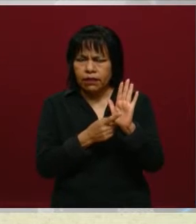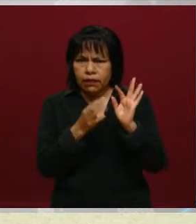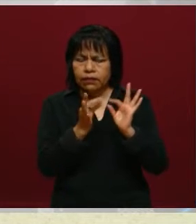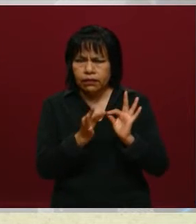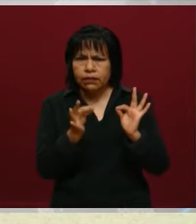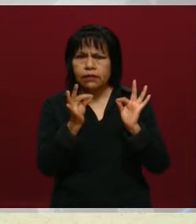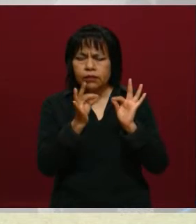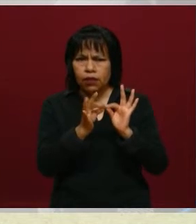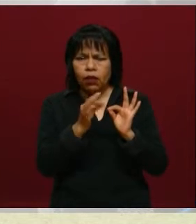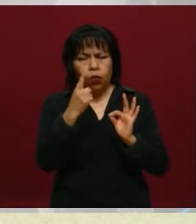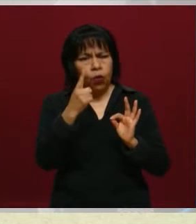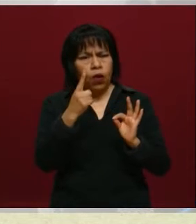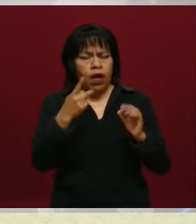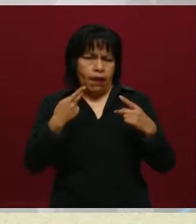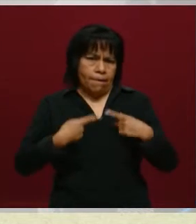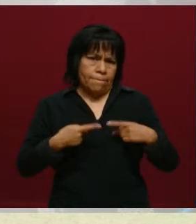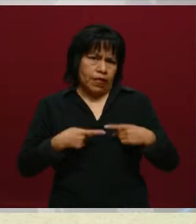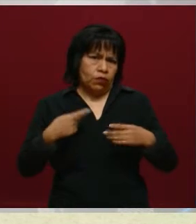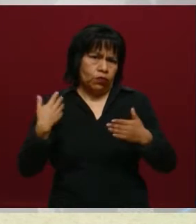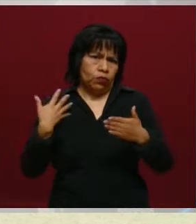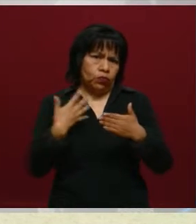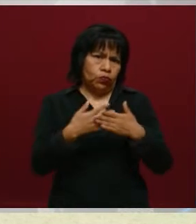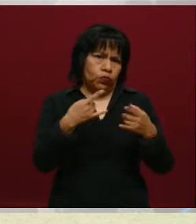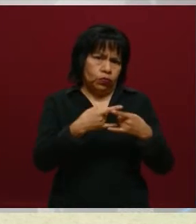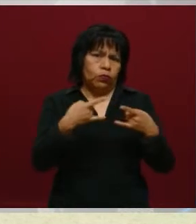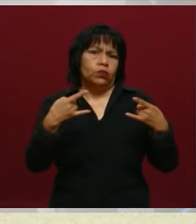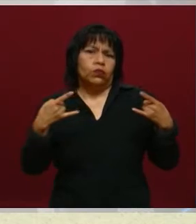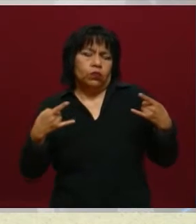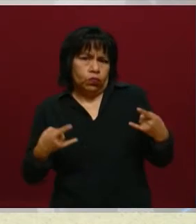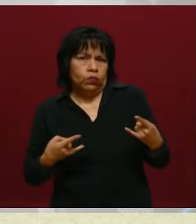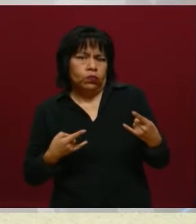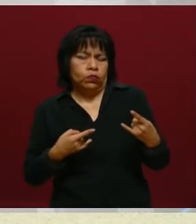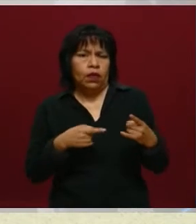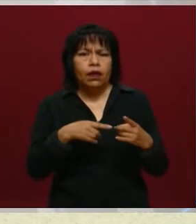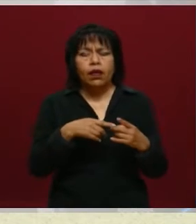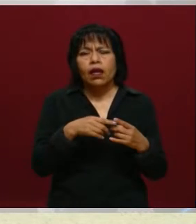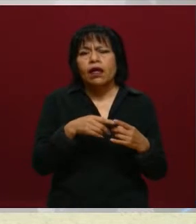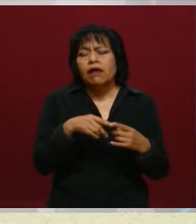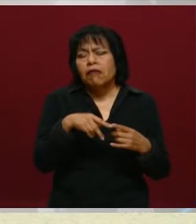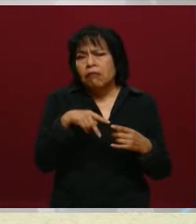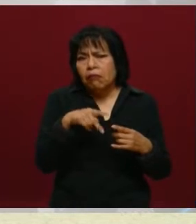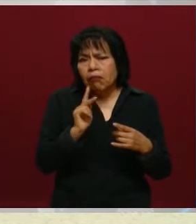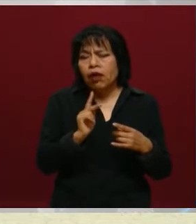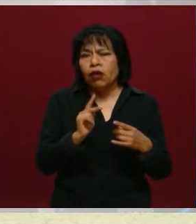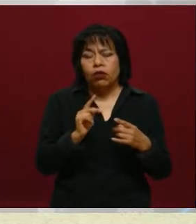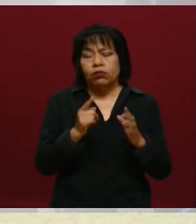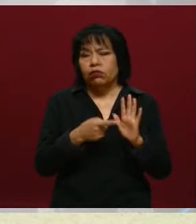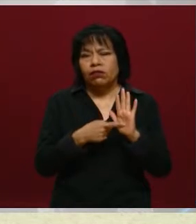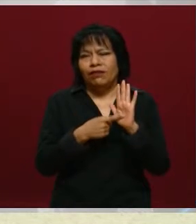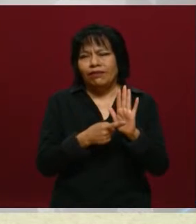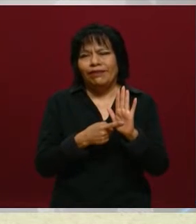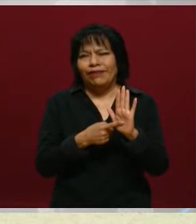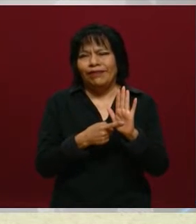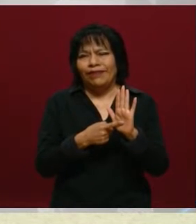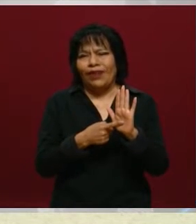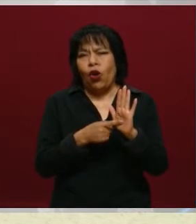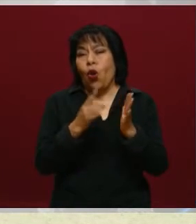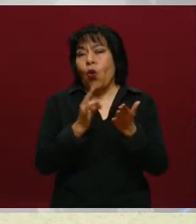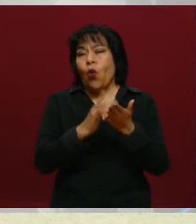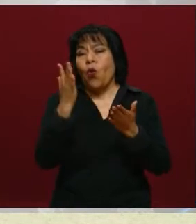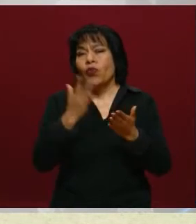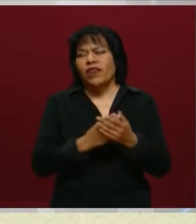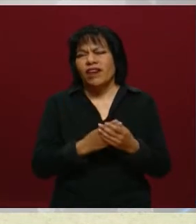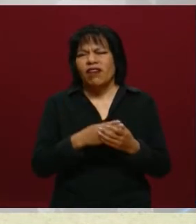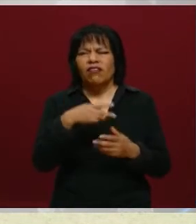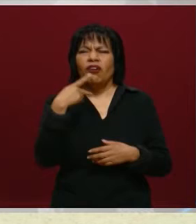un personaje ahora un personaje pero no no se le presenta desde el punto de vista de la